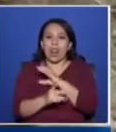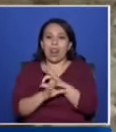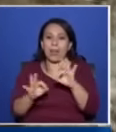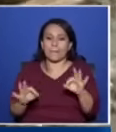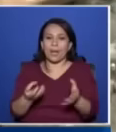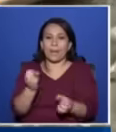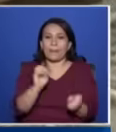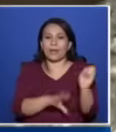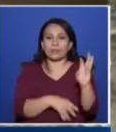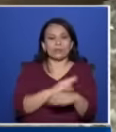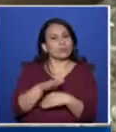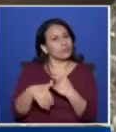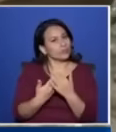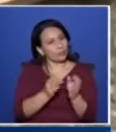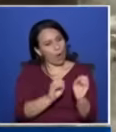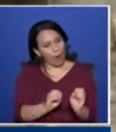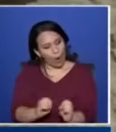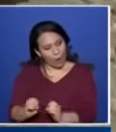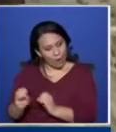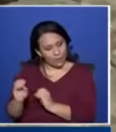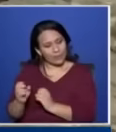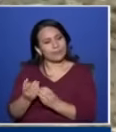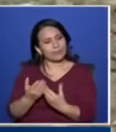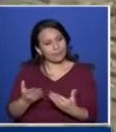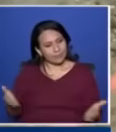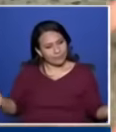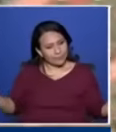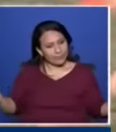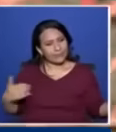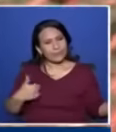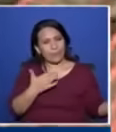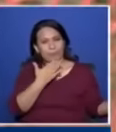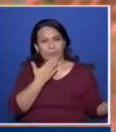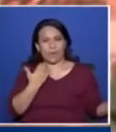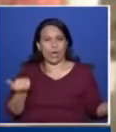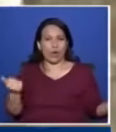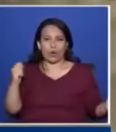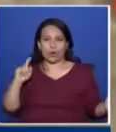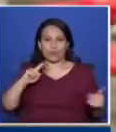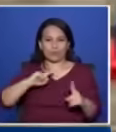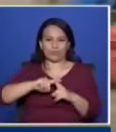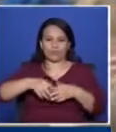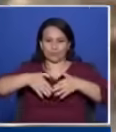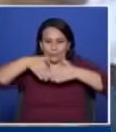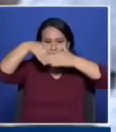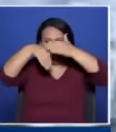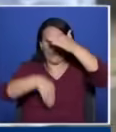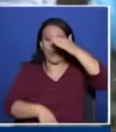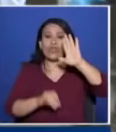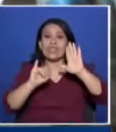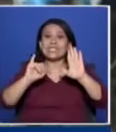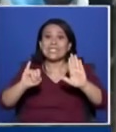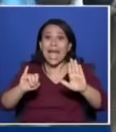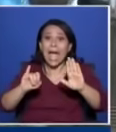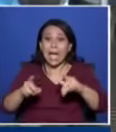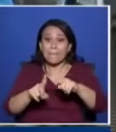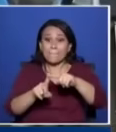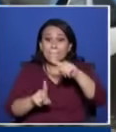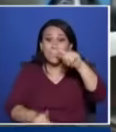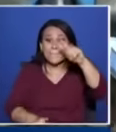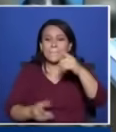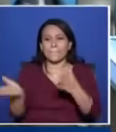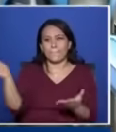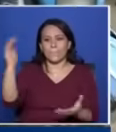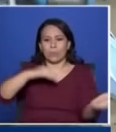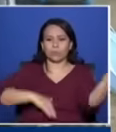de los desperdicios, etcétera, pero ya vamos a tener una mayor captación de agua a través de esta cámara y de estos nuevos ductos para que